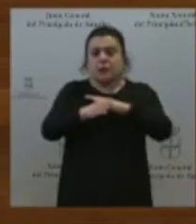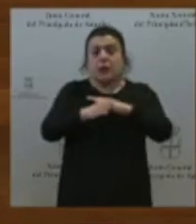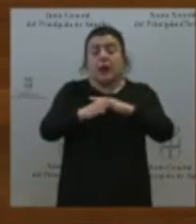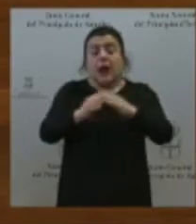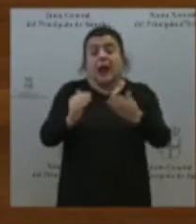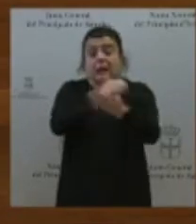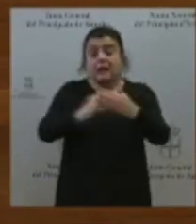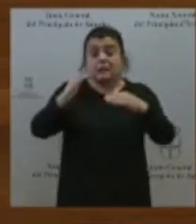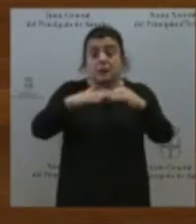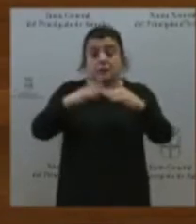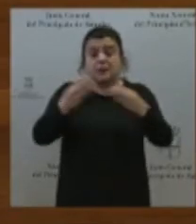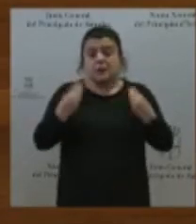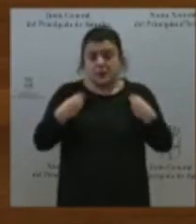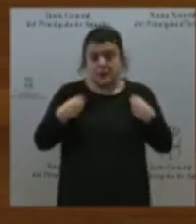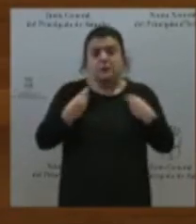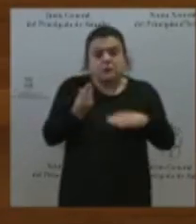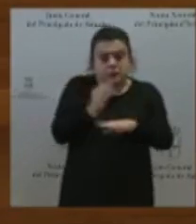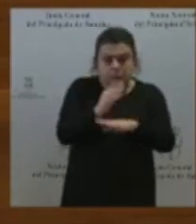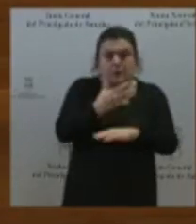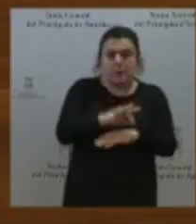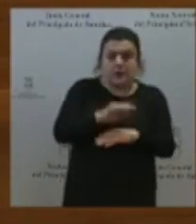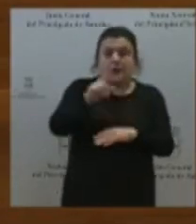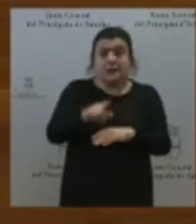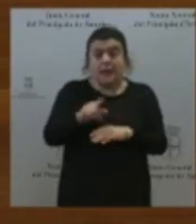retroactividad comprometida y todavía deudada por la Administración.